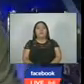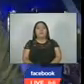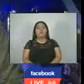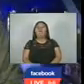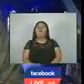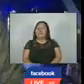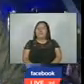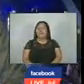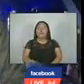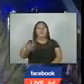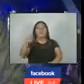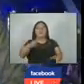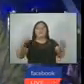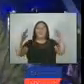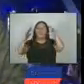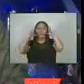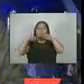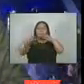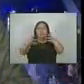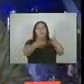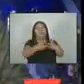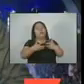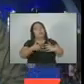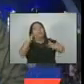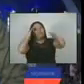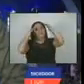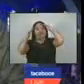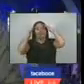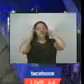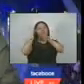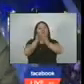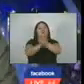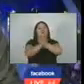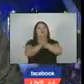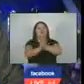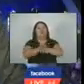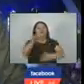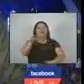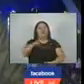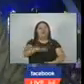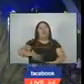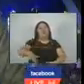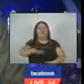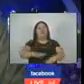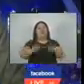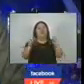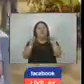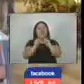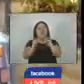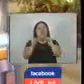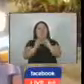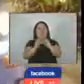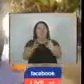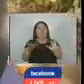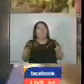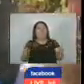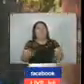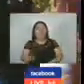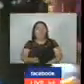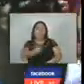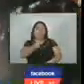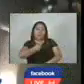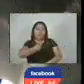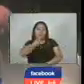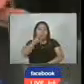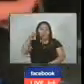Así es, buenas noches, compañeros. Qué gusto saludarles desde el Parque Cuscatlán. Les informo que